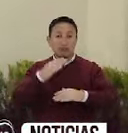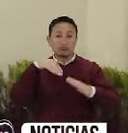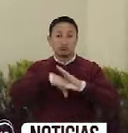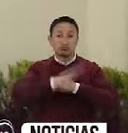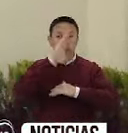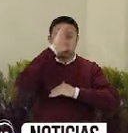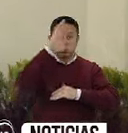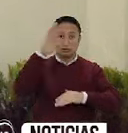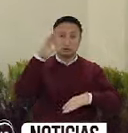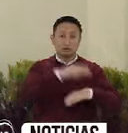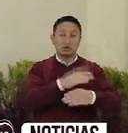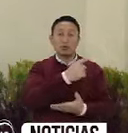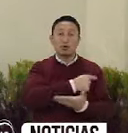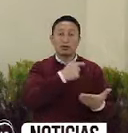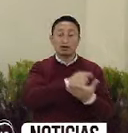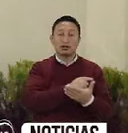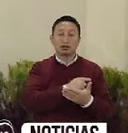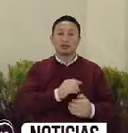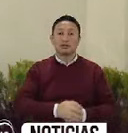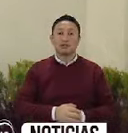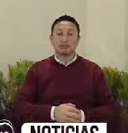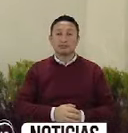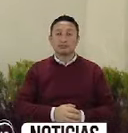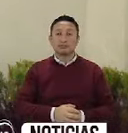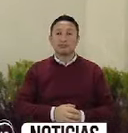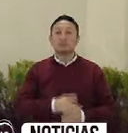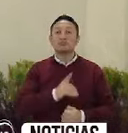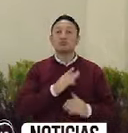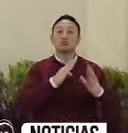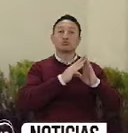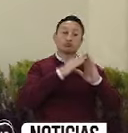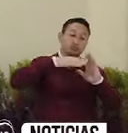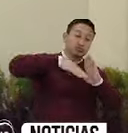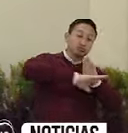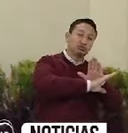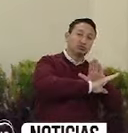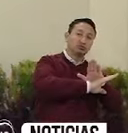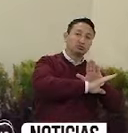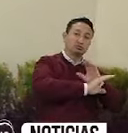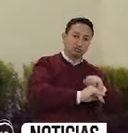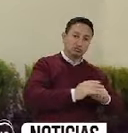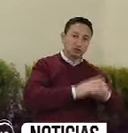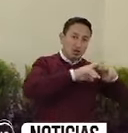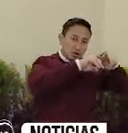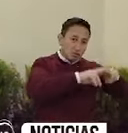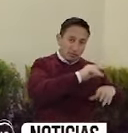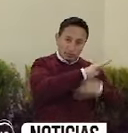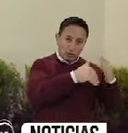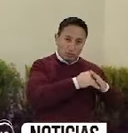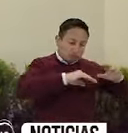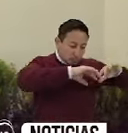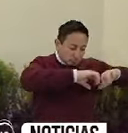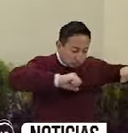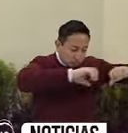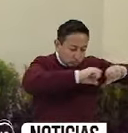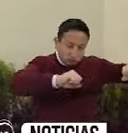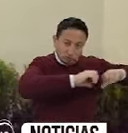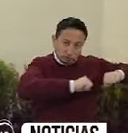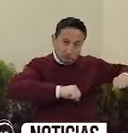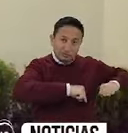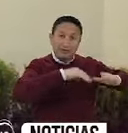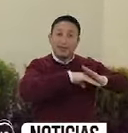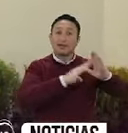allanamiento en el sector de Guamaní. Hicimos la intervención de un domicilio y cuando hicimos el registro minucioso de este